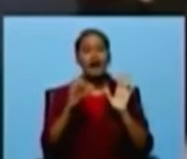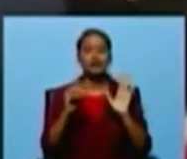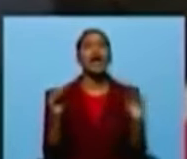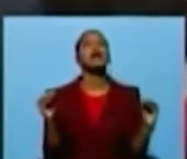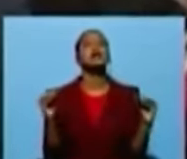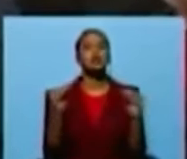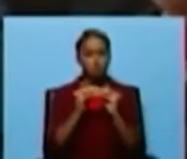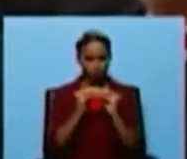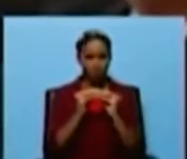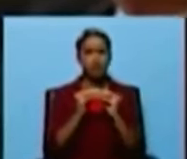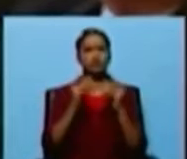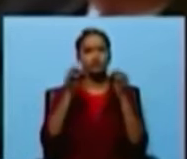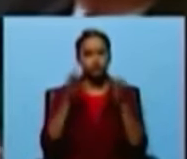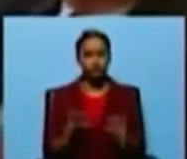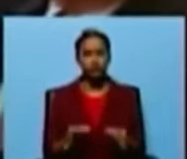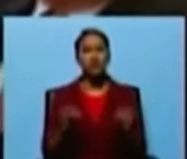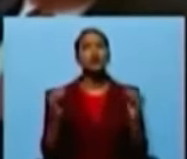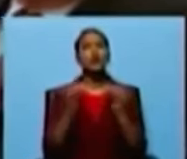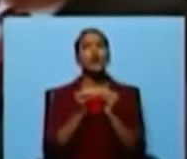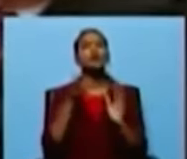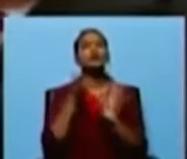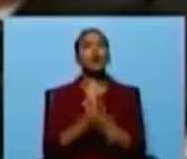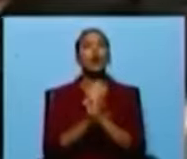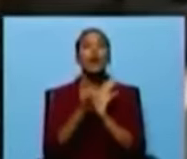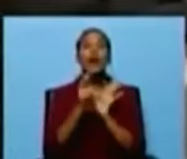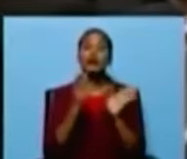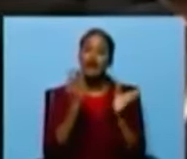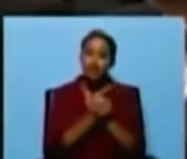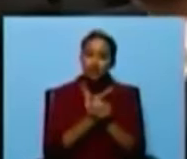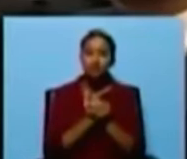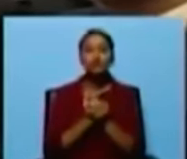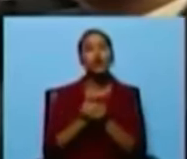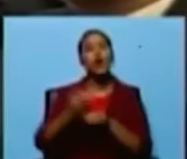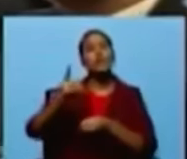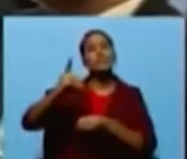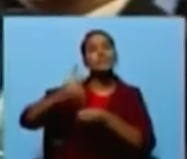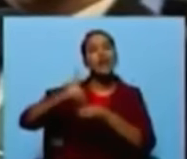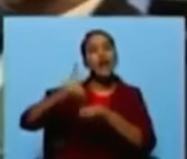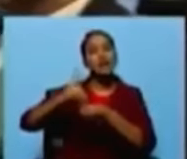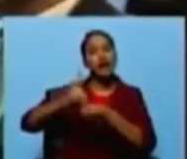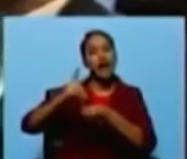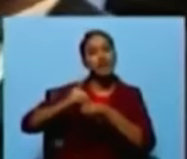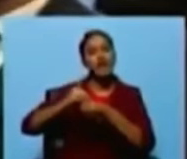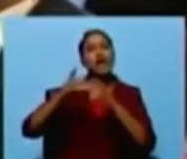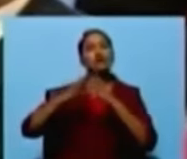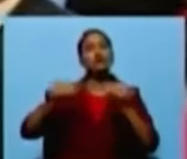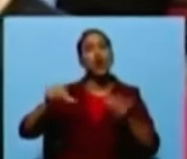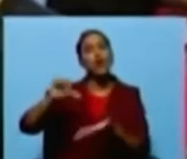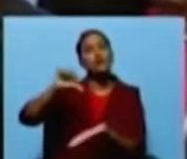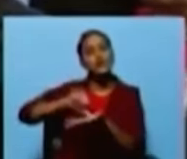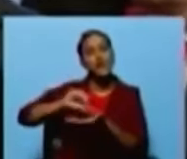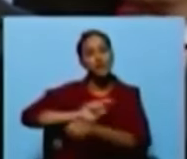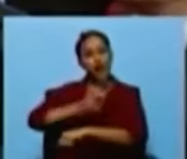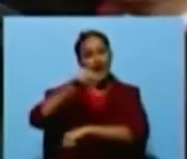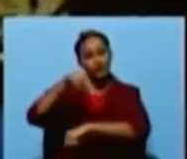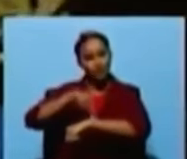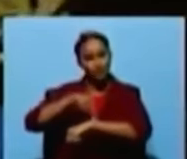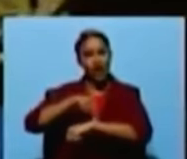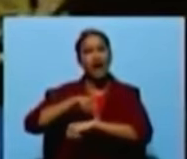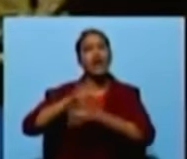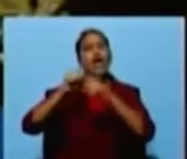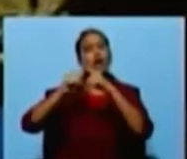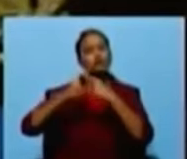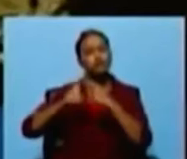los registros de las bases de datos de los centros nacionales de totalización. Cierro